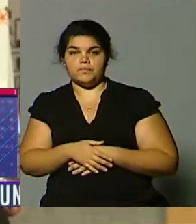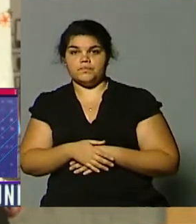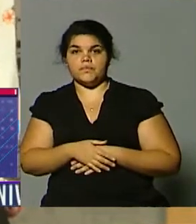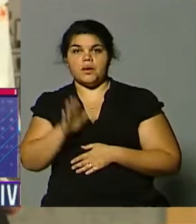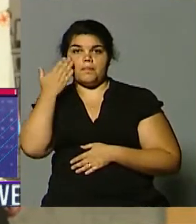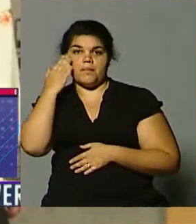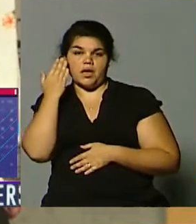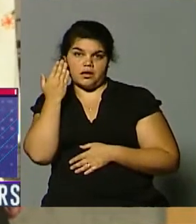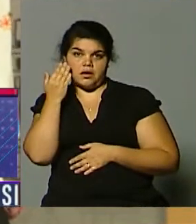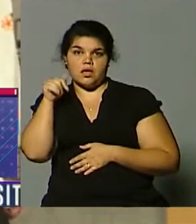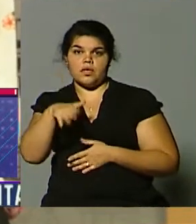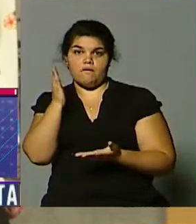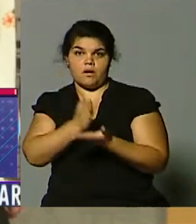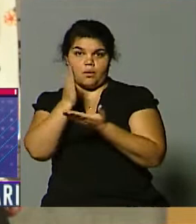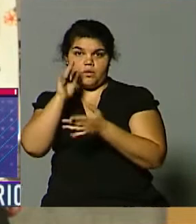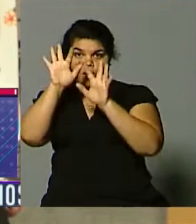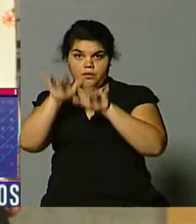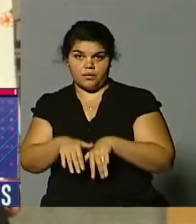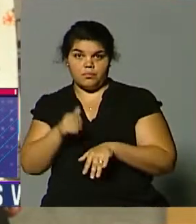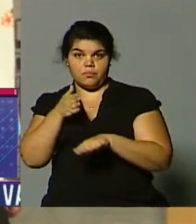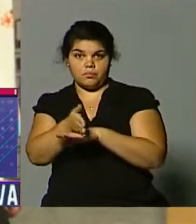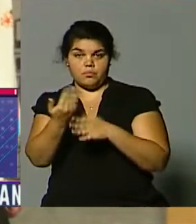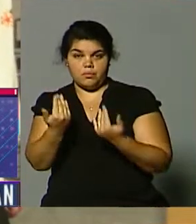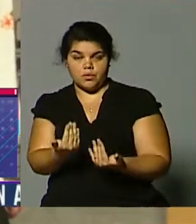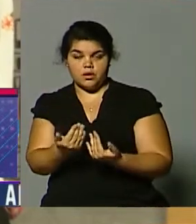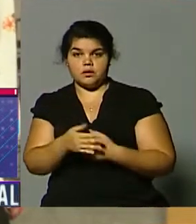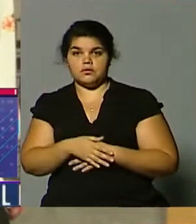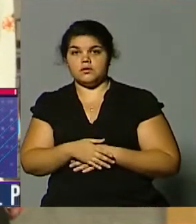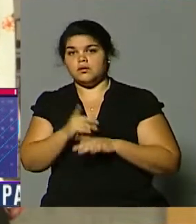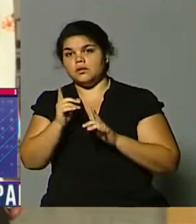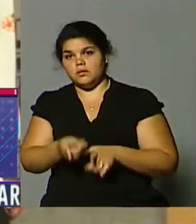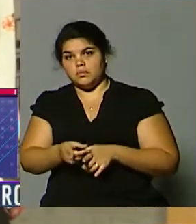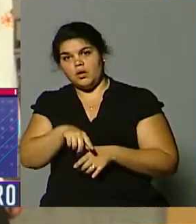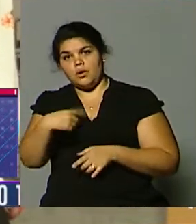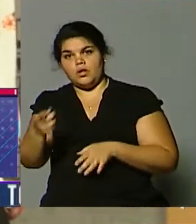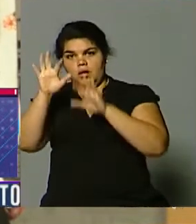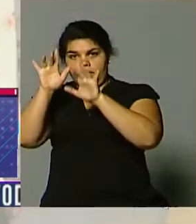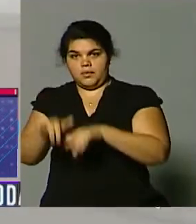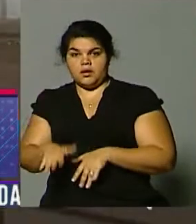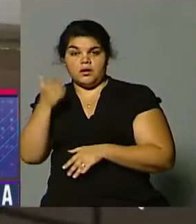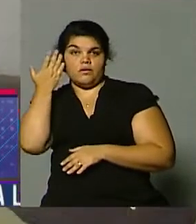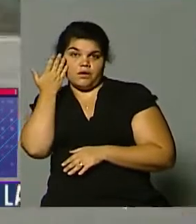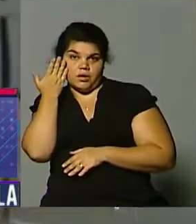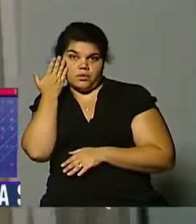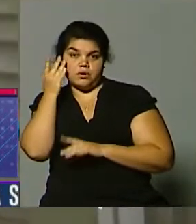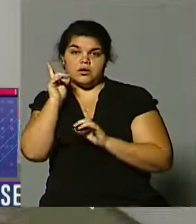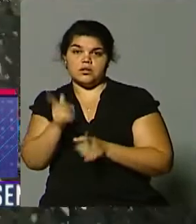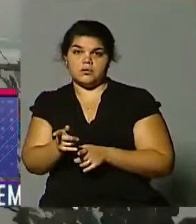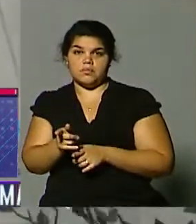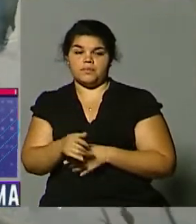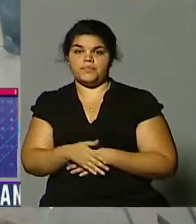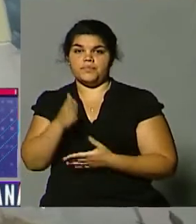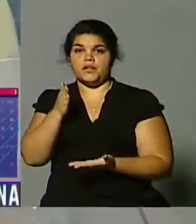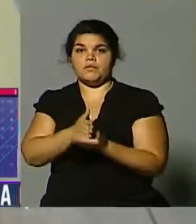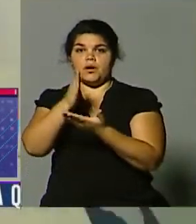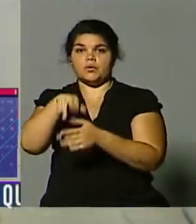página web, de la página web de la facultad. Tenemos una página en Facebook y la cuenta de la Facultad